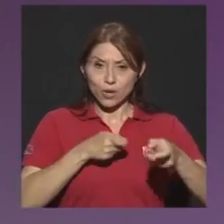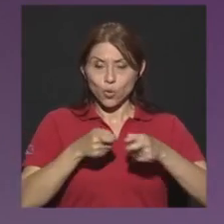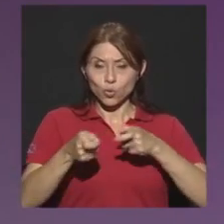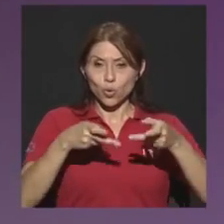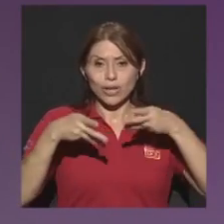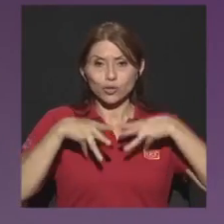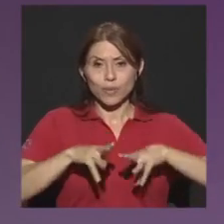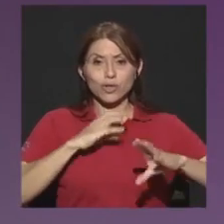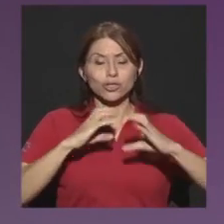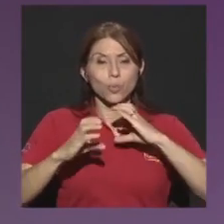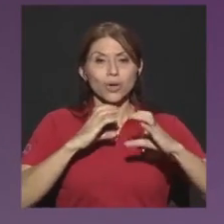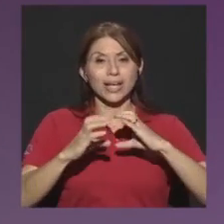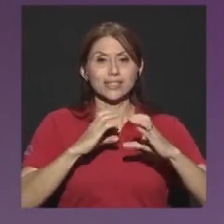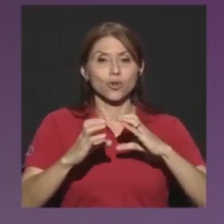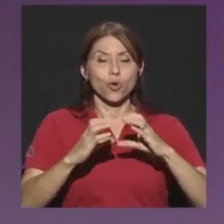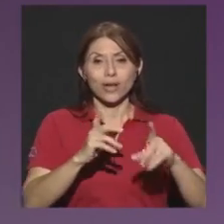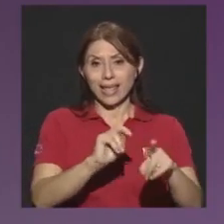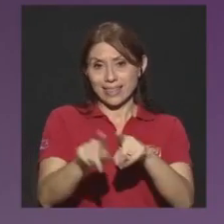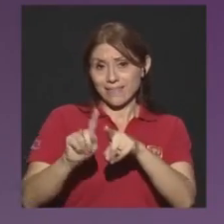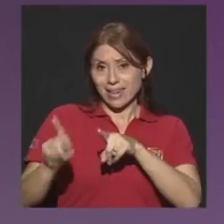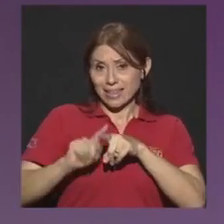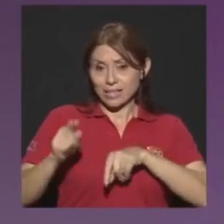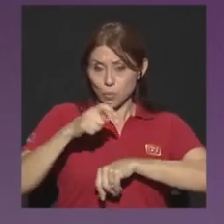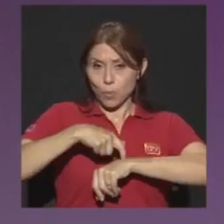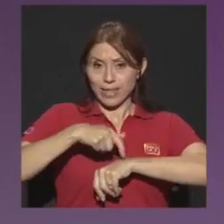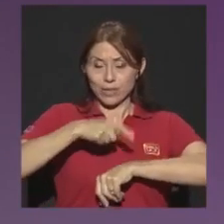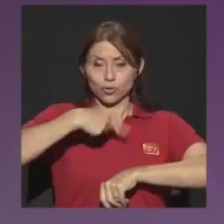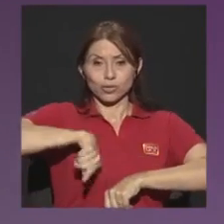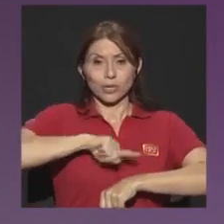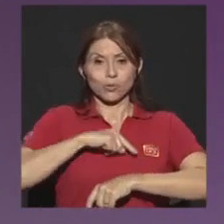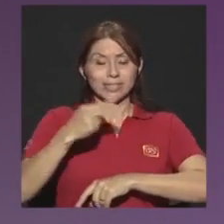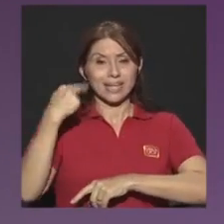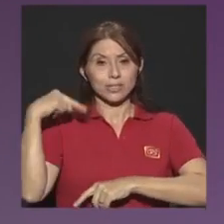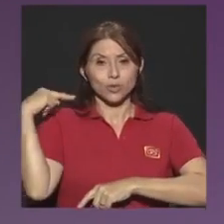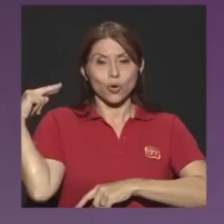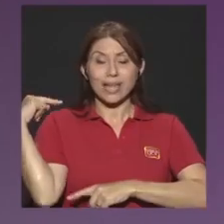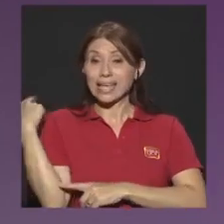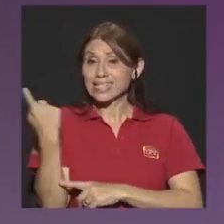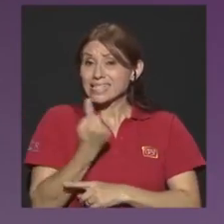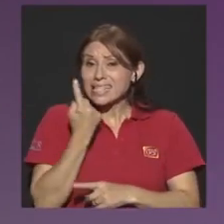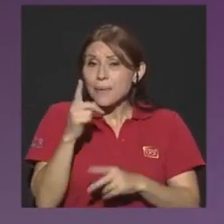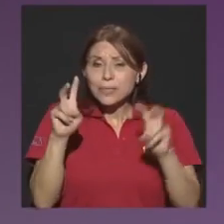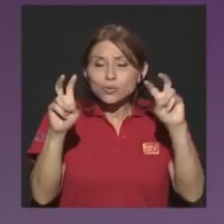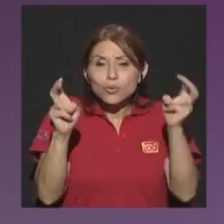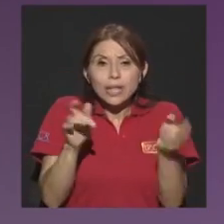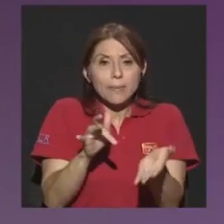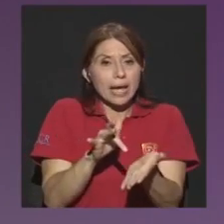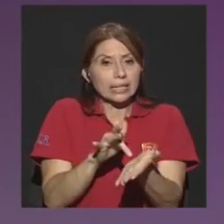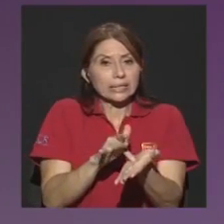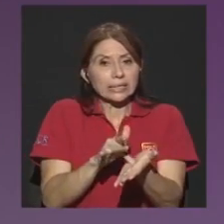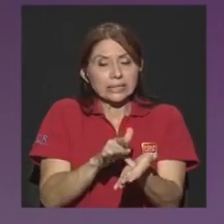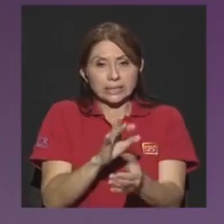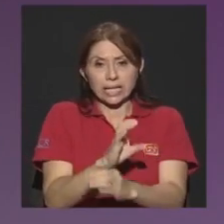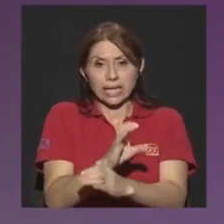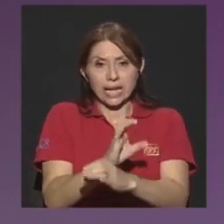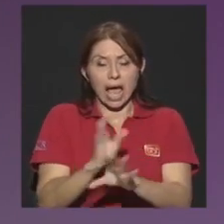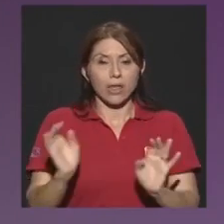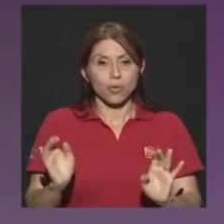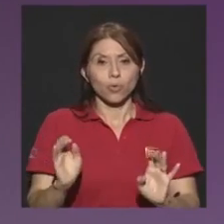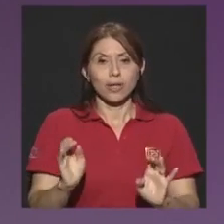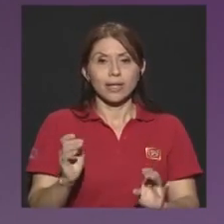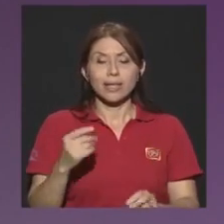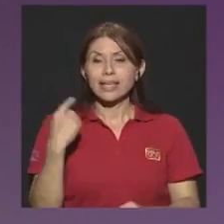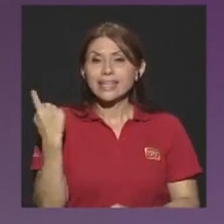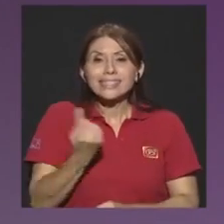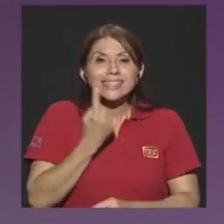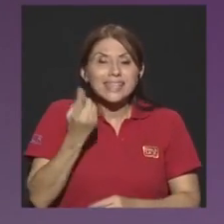comunicación en diferentes momentos de nuestra historia, siempre es un tema delicado y siempre, digamos, legislar en